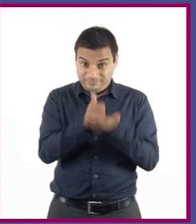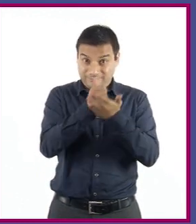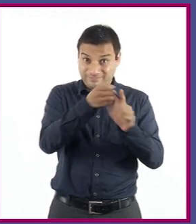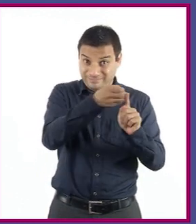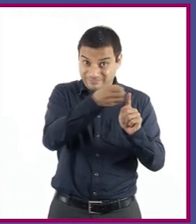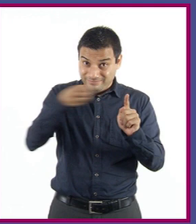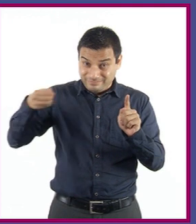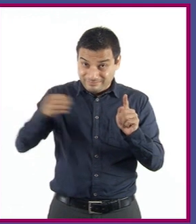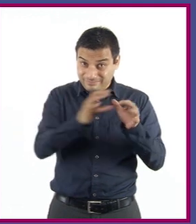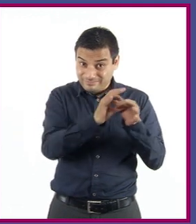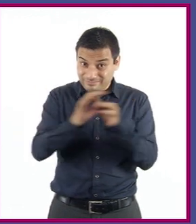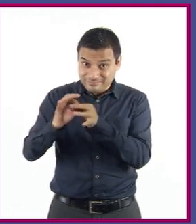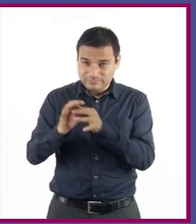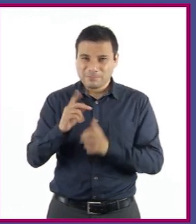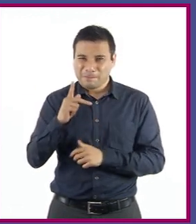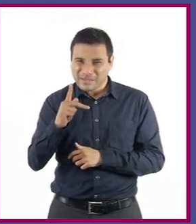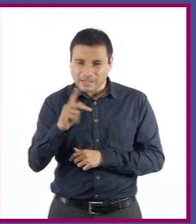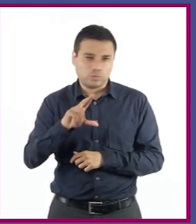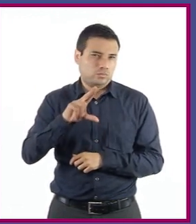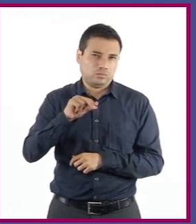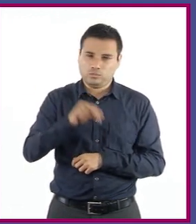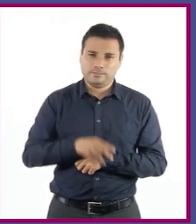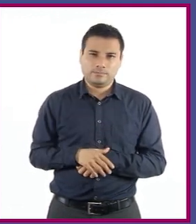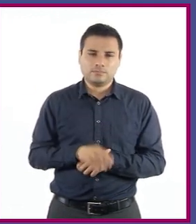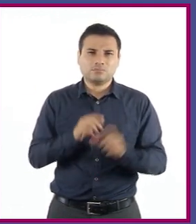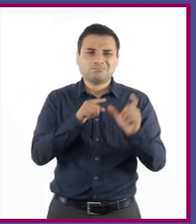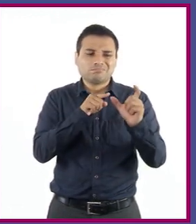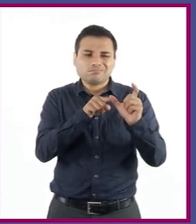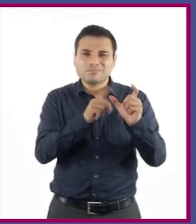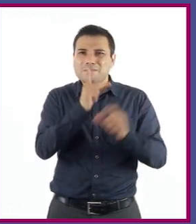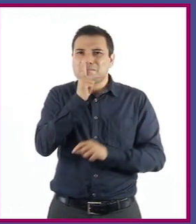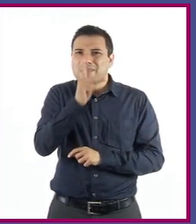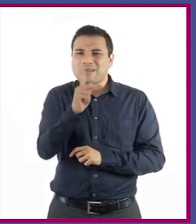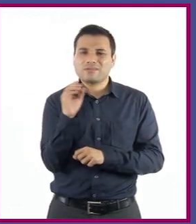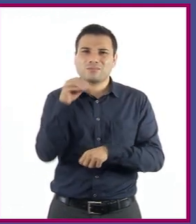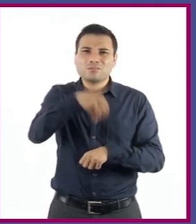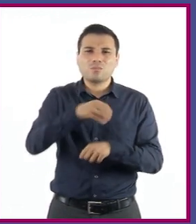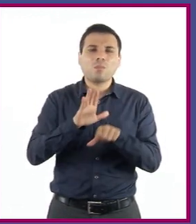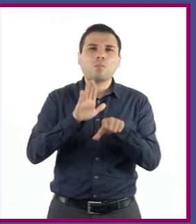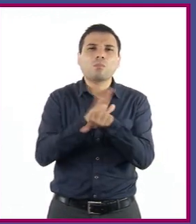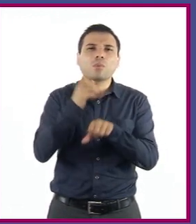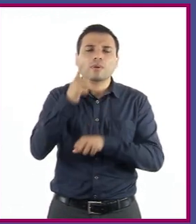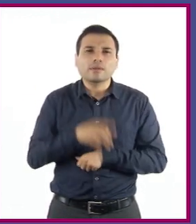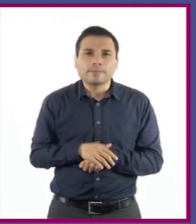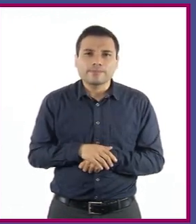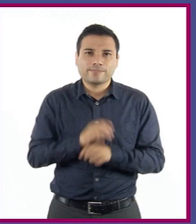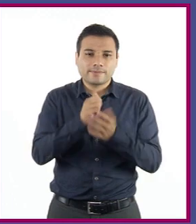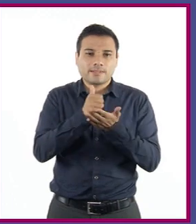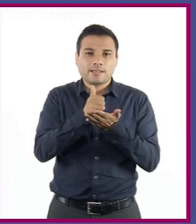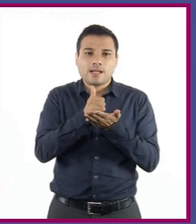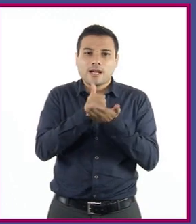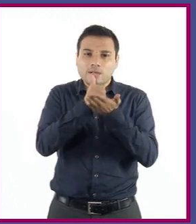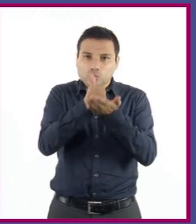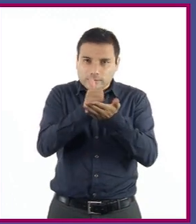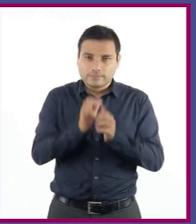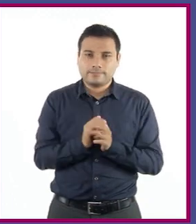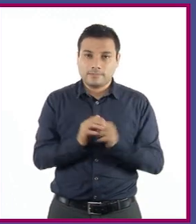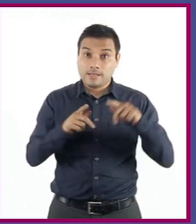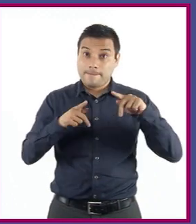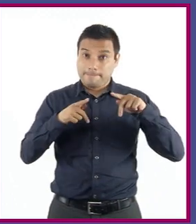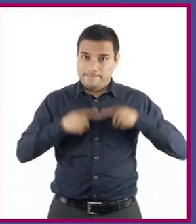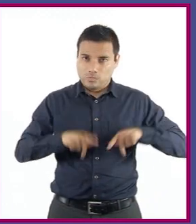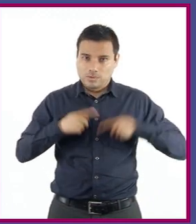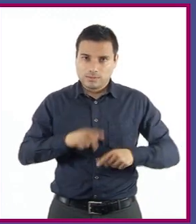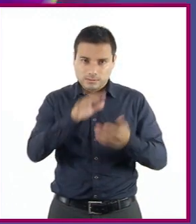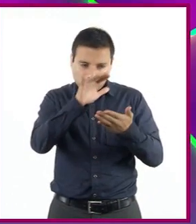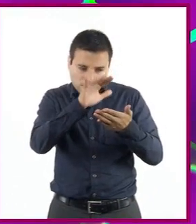de la predicación oracional y la finalidad en el discurso es el de guiar las inferencias que se realizan en